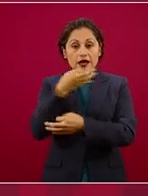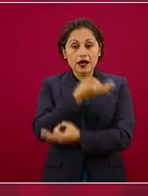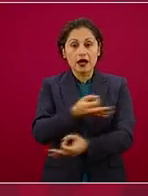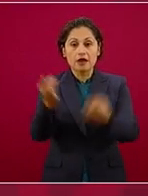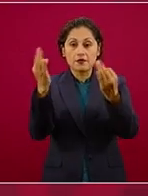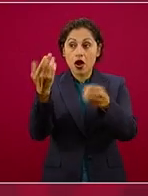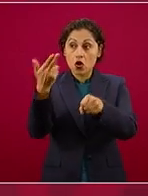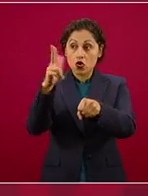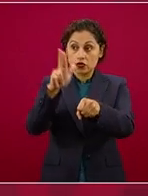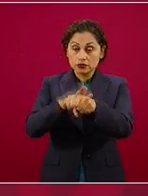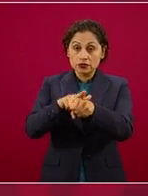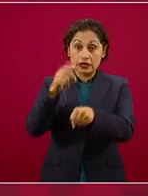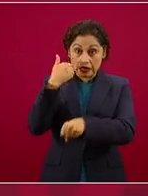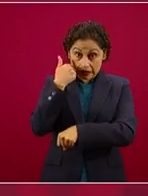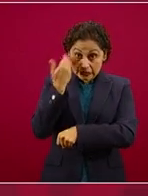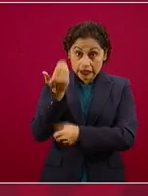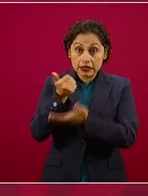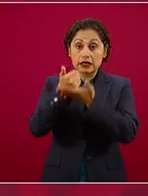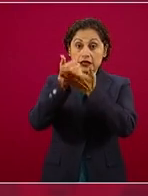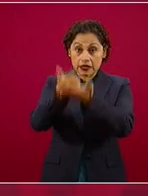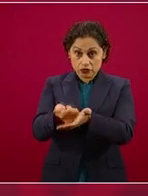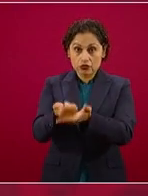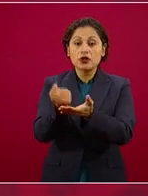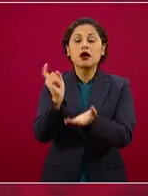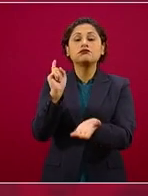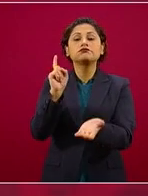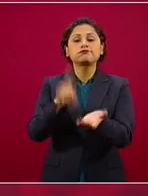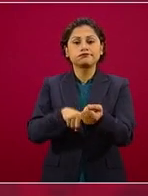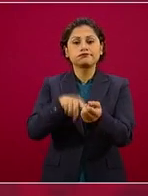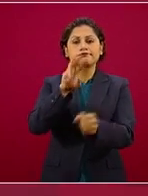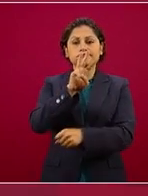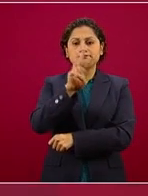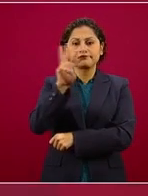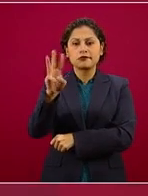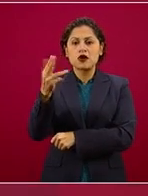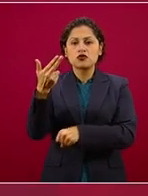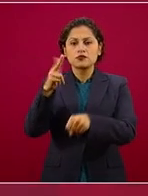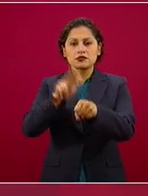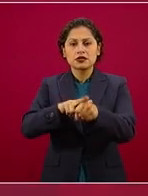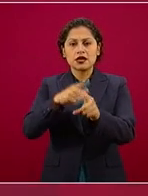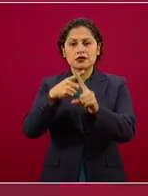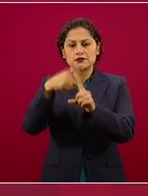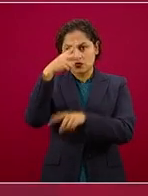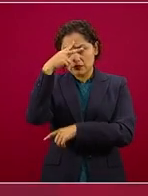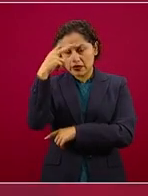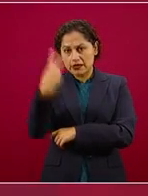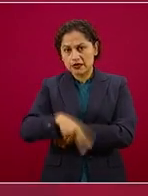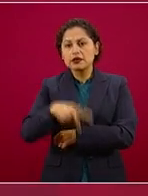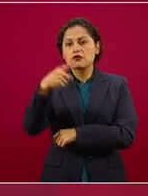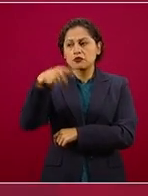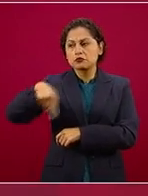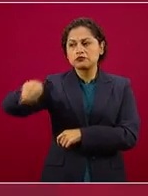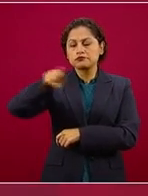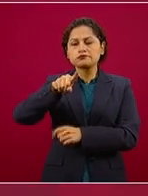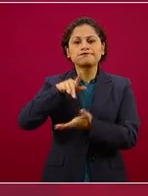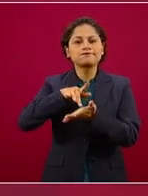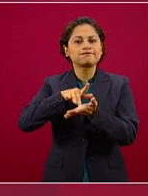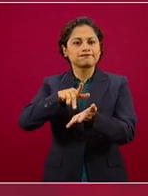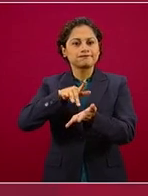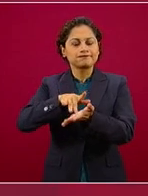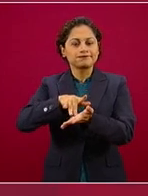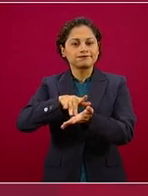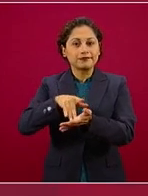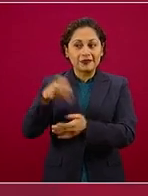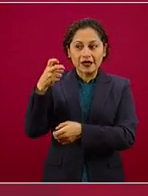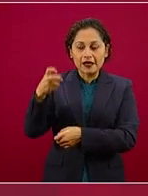esa dirección que es Hospitales por México para que realmente apoyen en la materia. Y eso resalta la gran voluntad